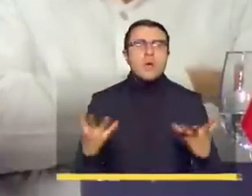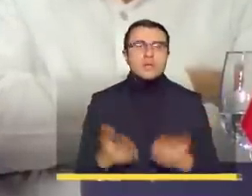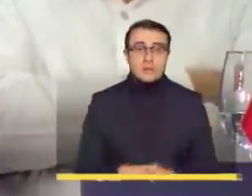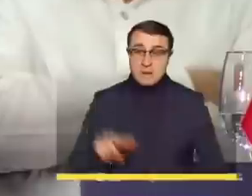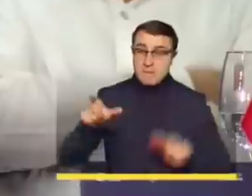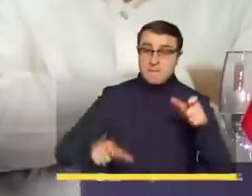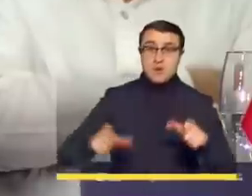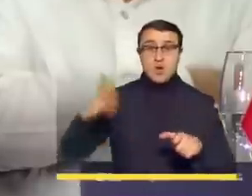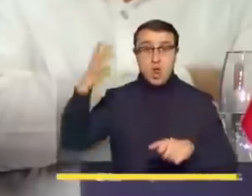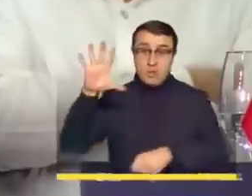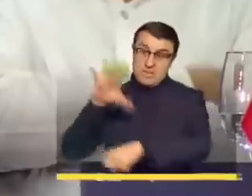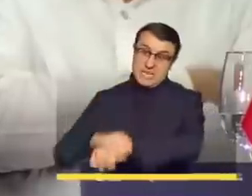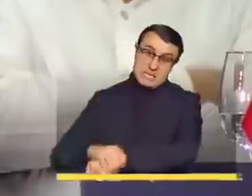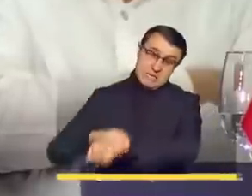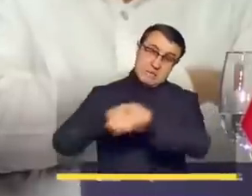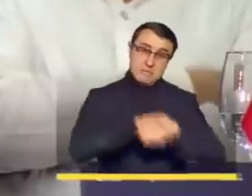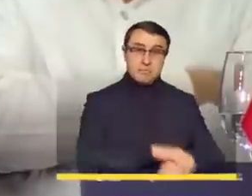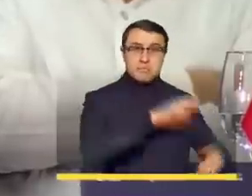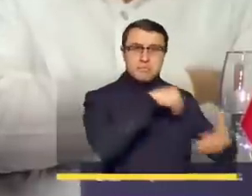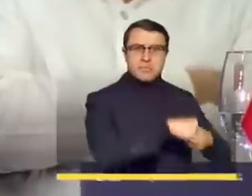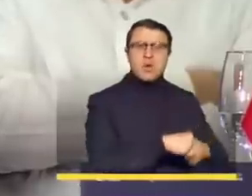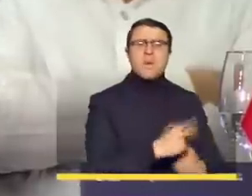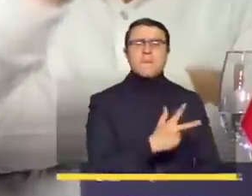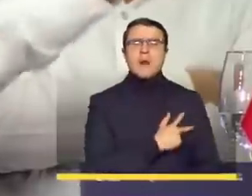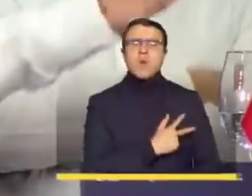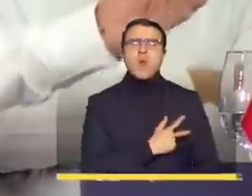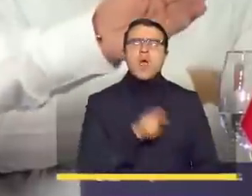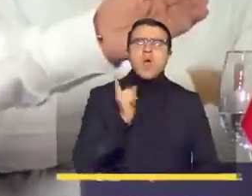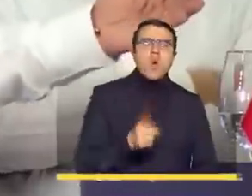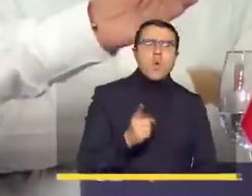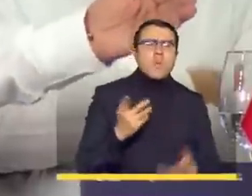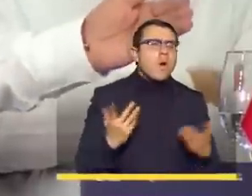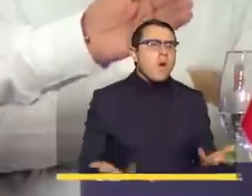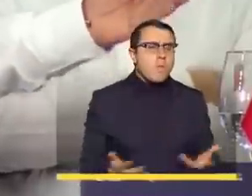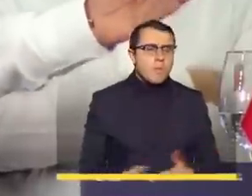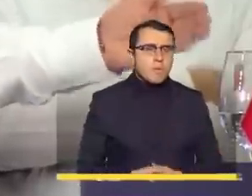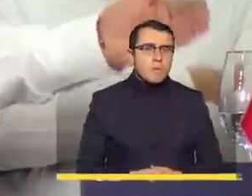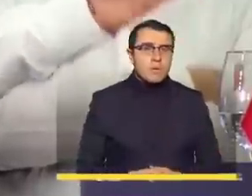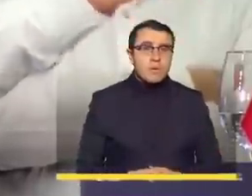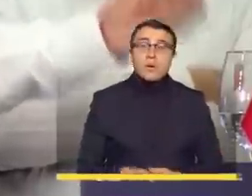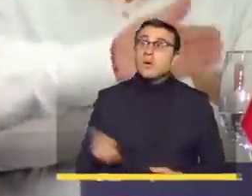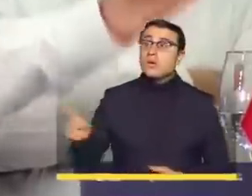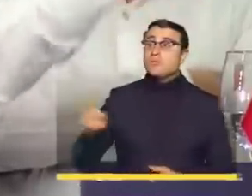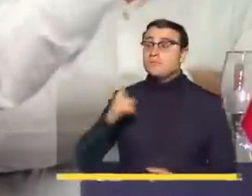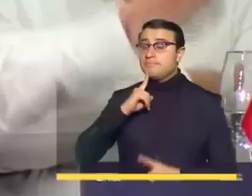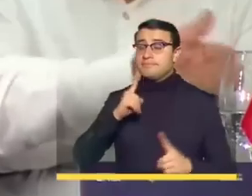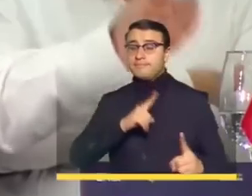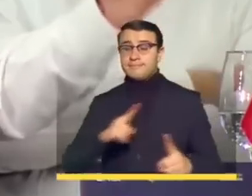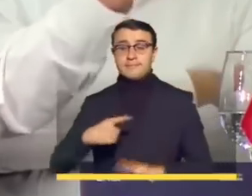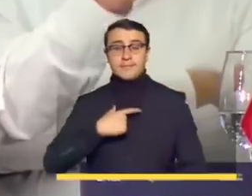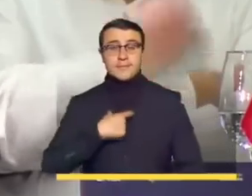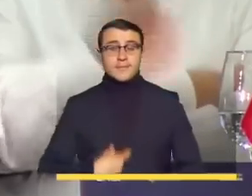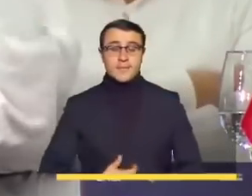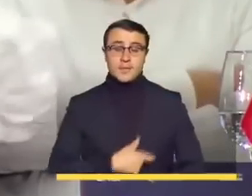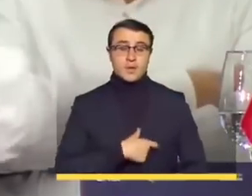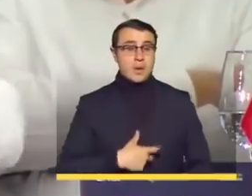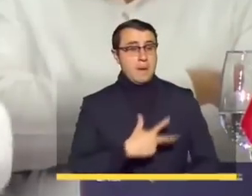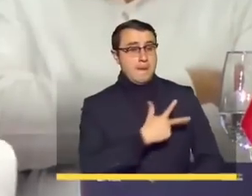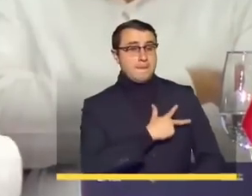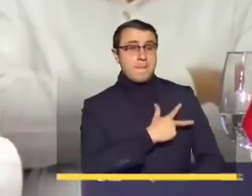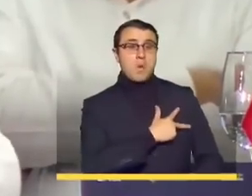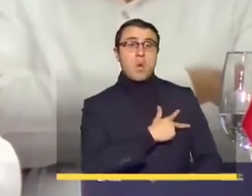fue encarcelada por la marihuana? Y no acaba la Convención de Viena de decir que la marihuana es